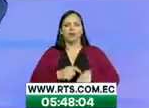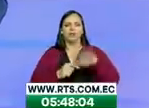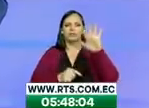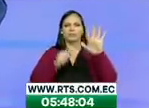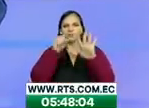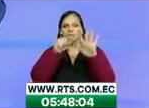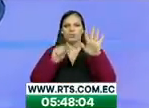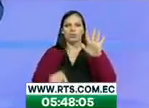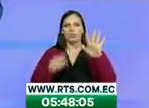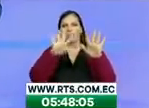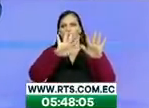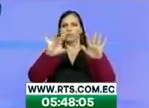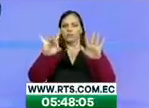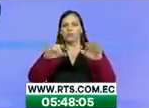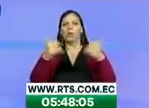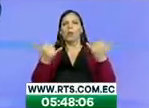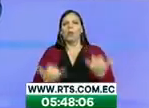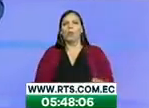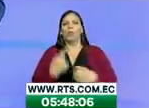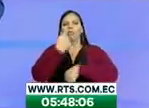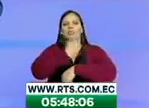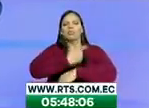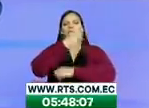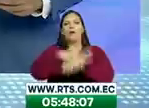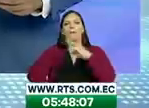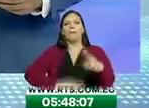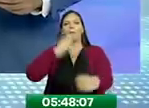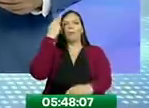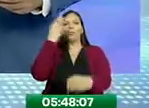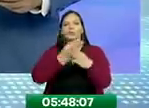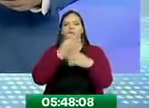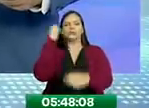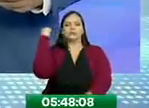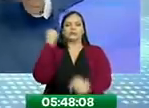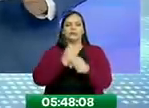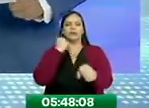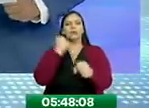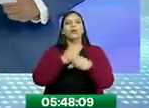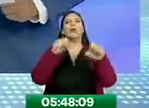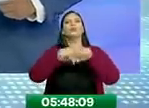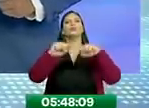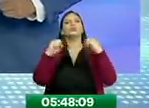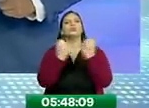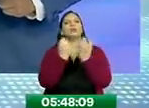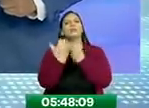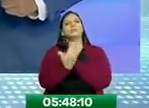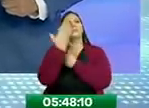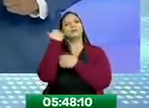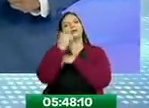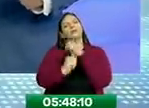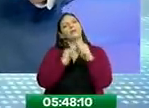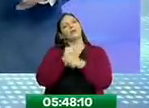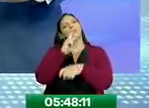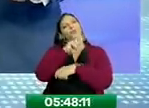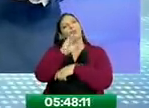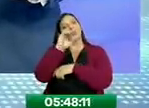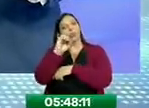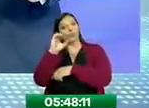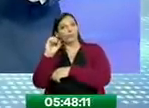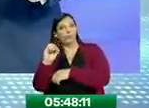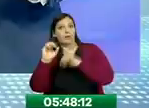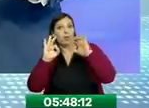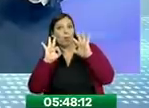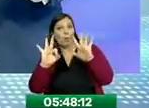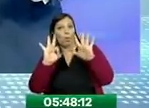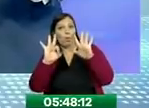atención, hoy se celebra el Día Mundial del Trabajo Social. Esta fecha fue establecida en el año 2008 y conmemora